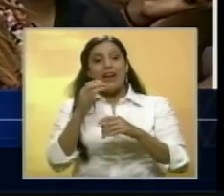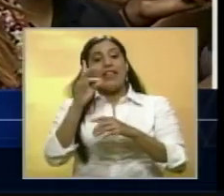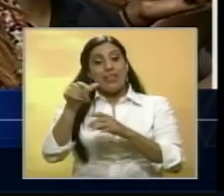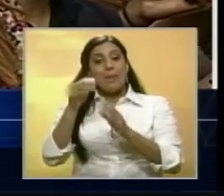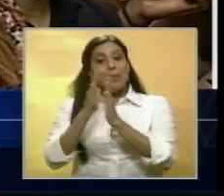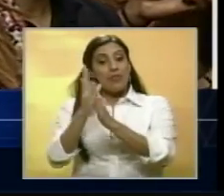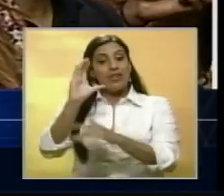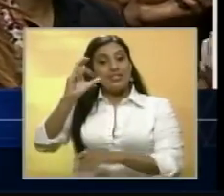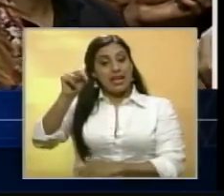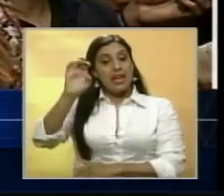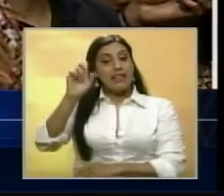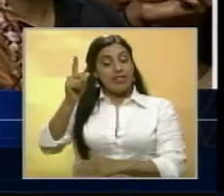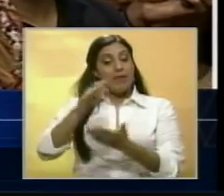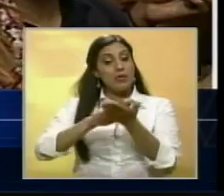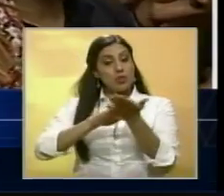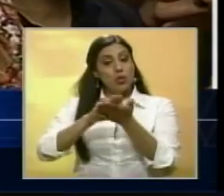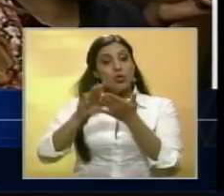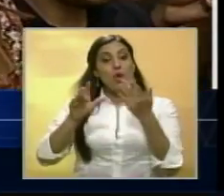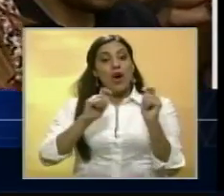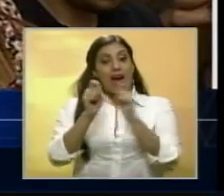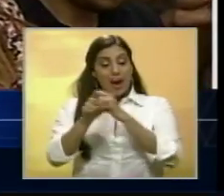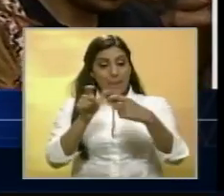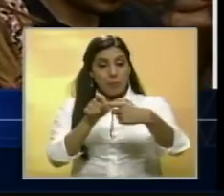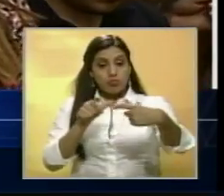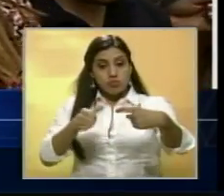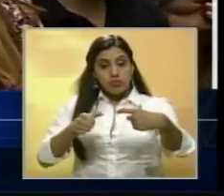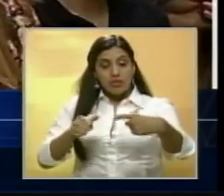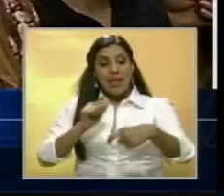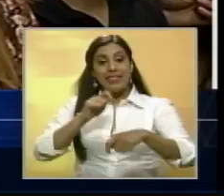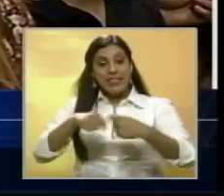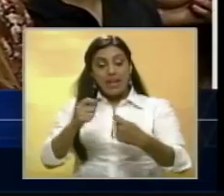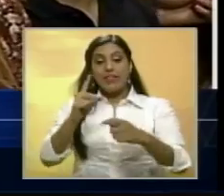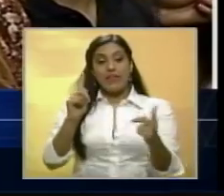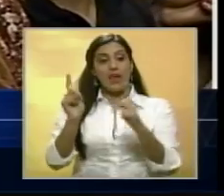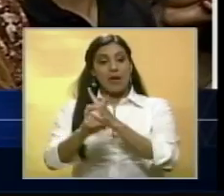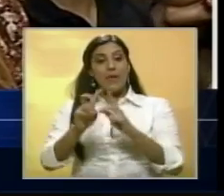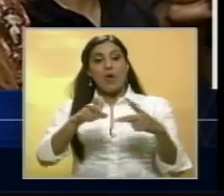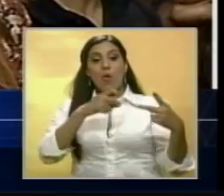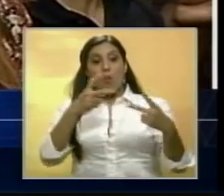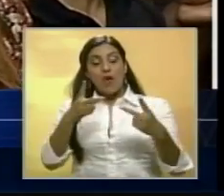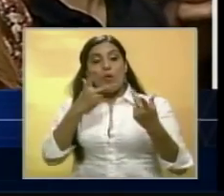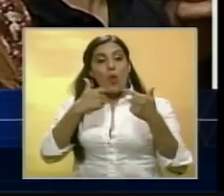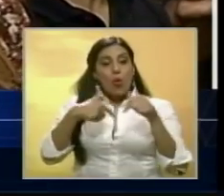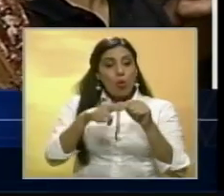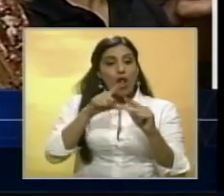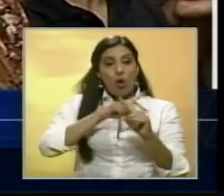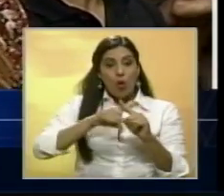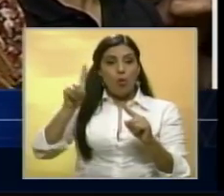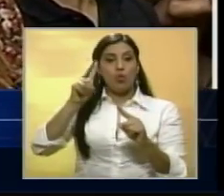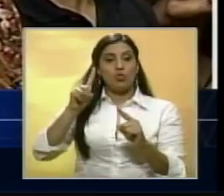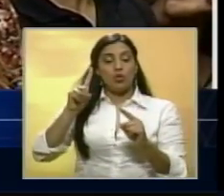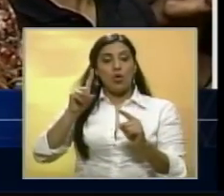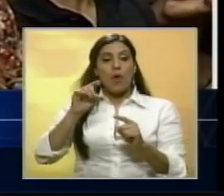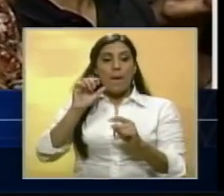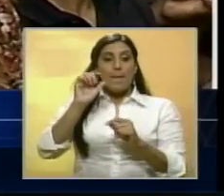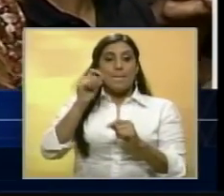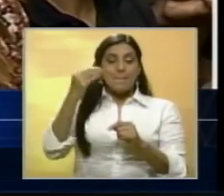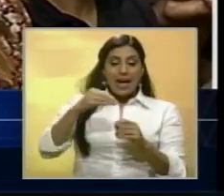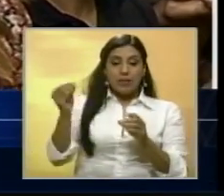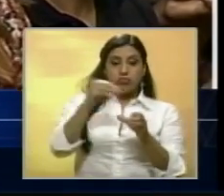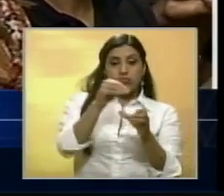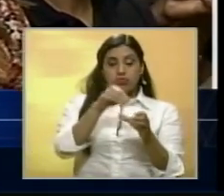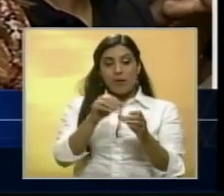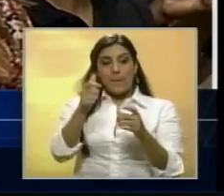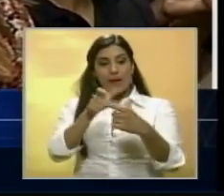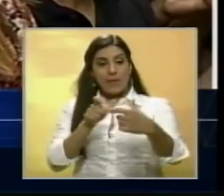al CNE que solvente el problema de la sustitución de las máquinas con fallas y que se coloquen en otros centros de validación un mayor número